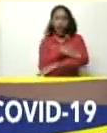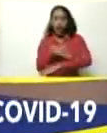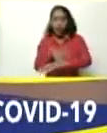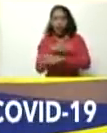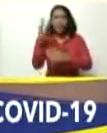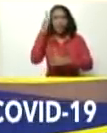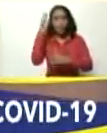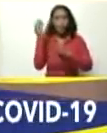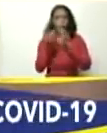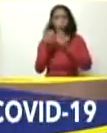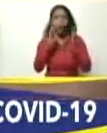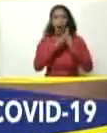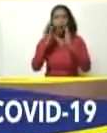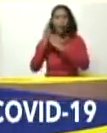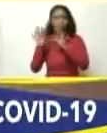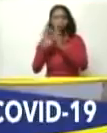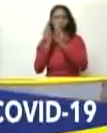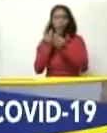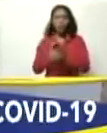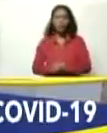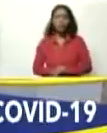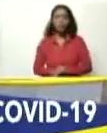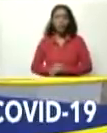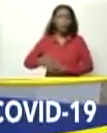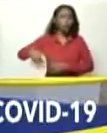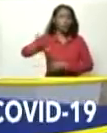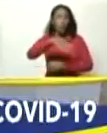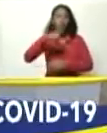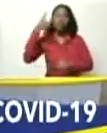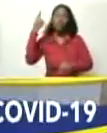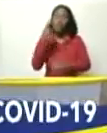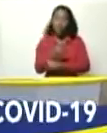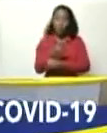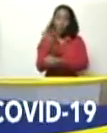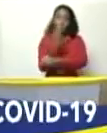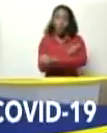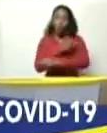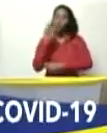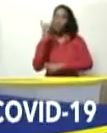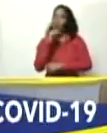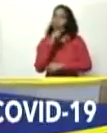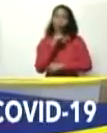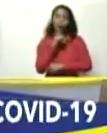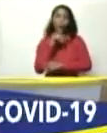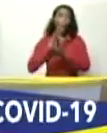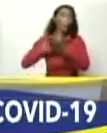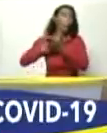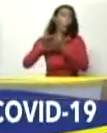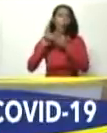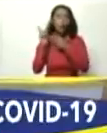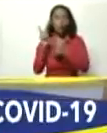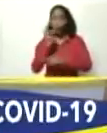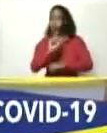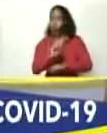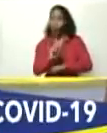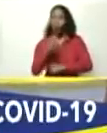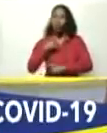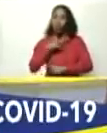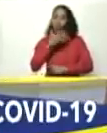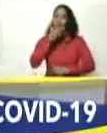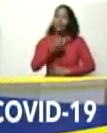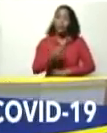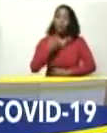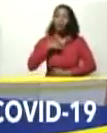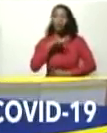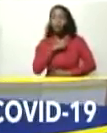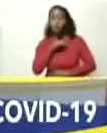los hogares, que conocen a la familia. Todos debemos vacunarnos, no hay excepción para ello. Estamos en diciembre, que si